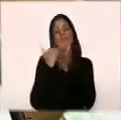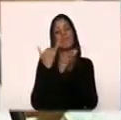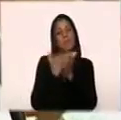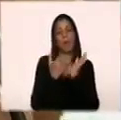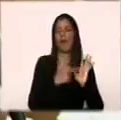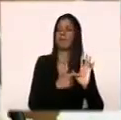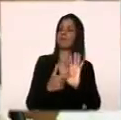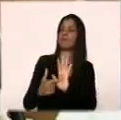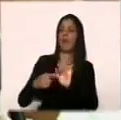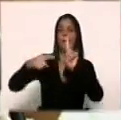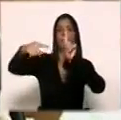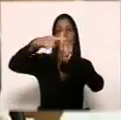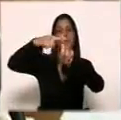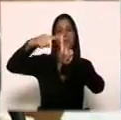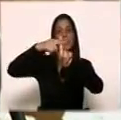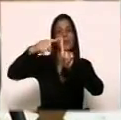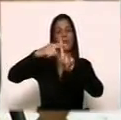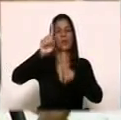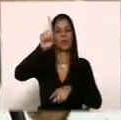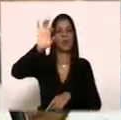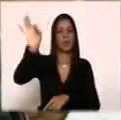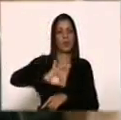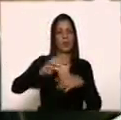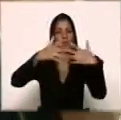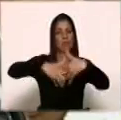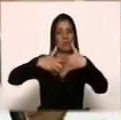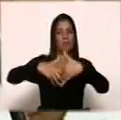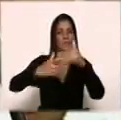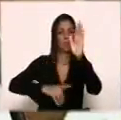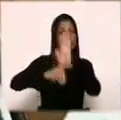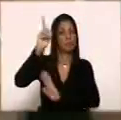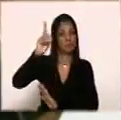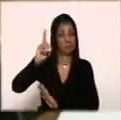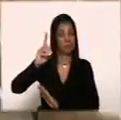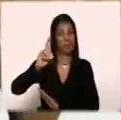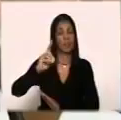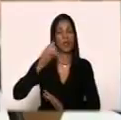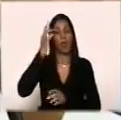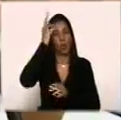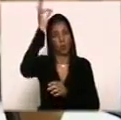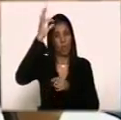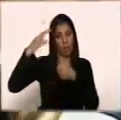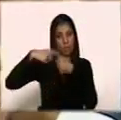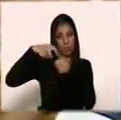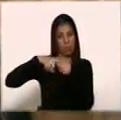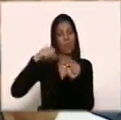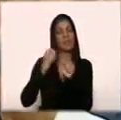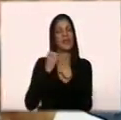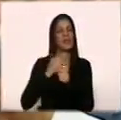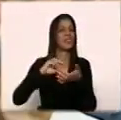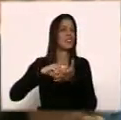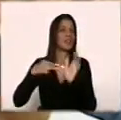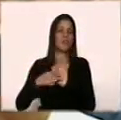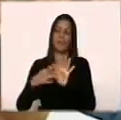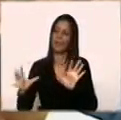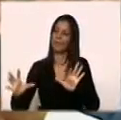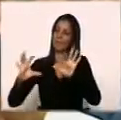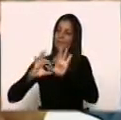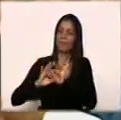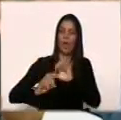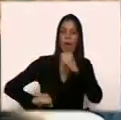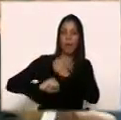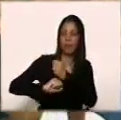resultados positivos a la producción. Los CPT va a coayudar a la productividad y a la